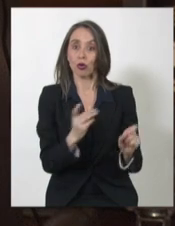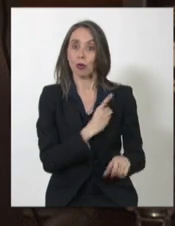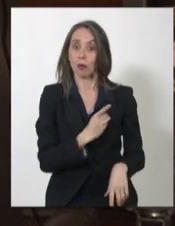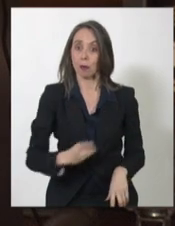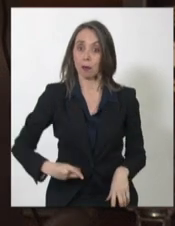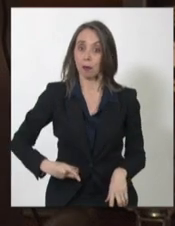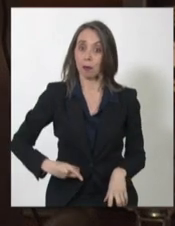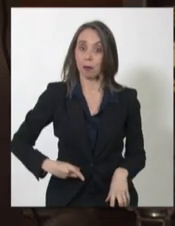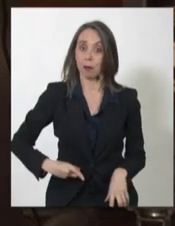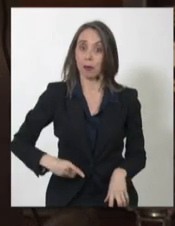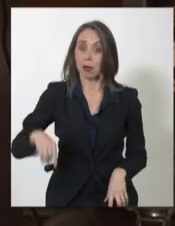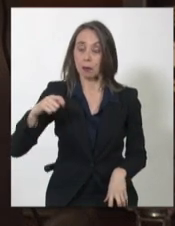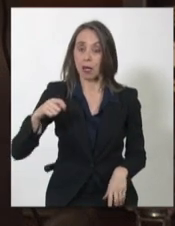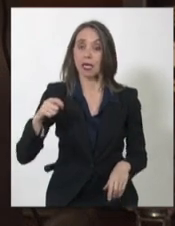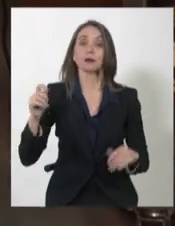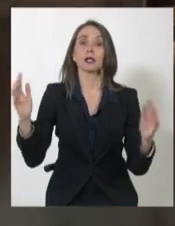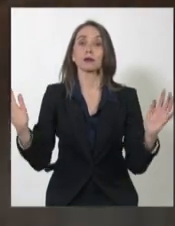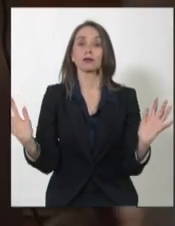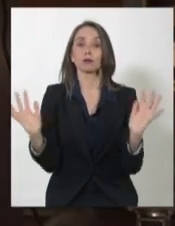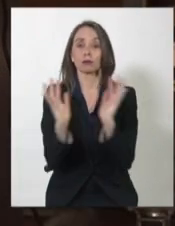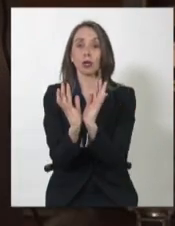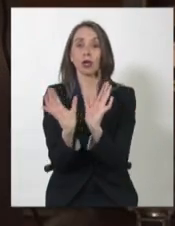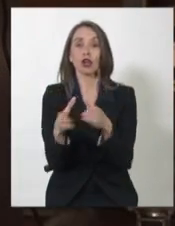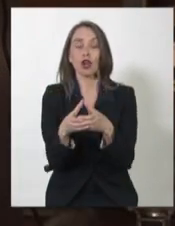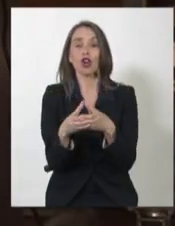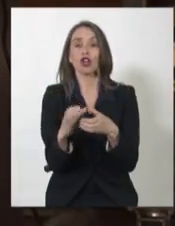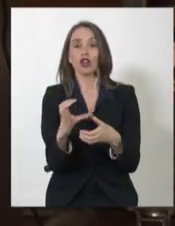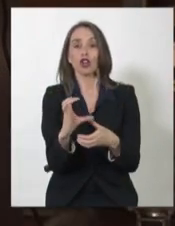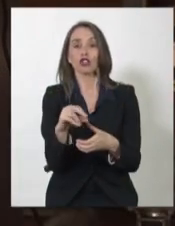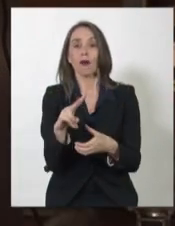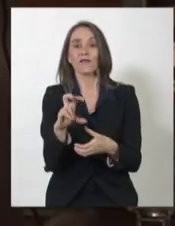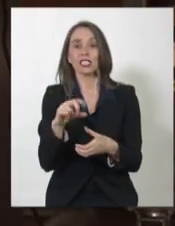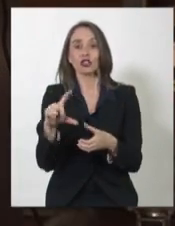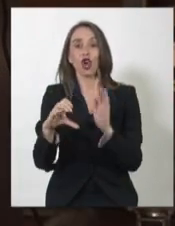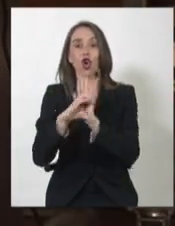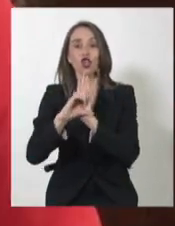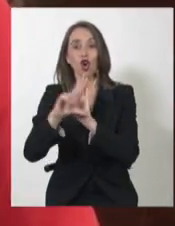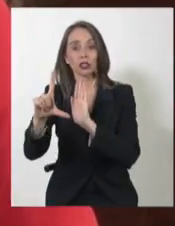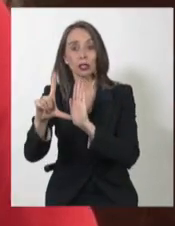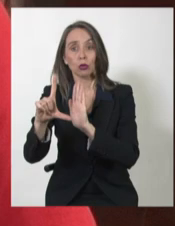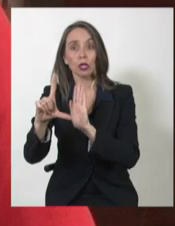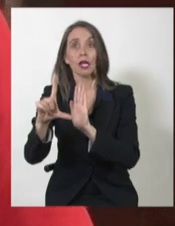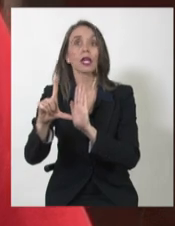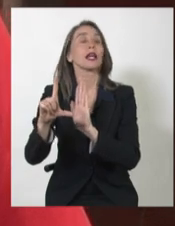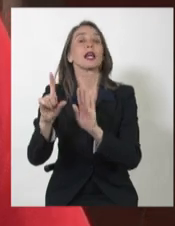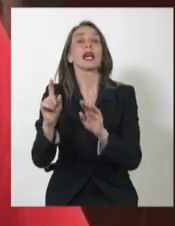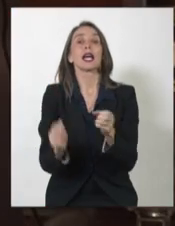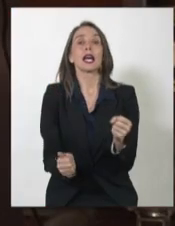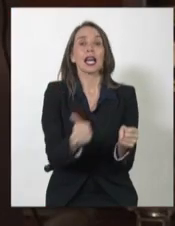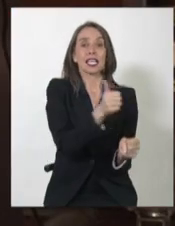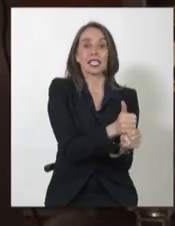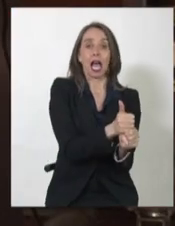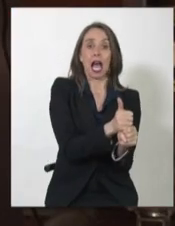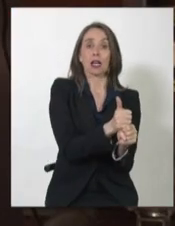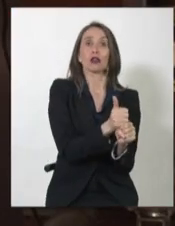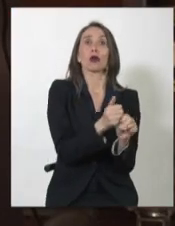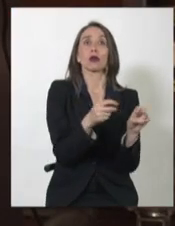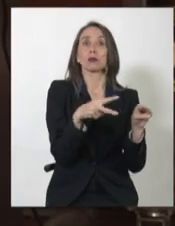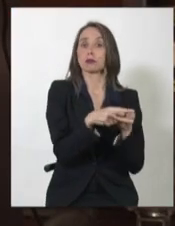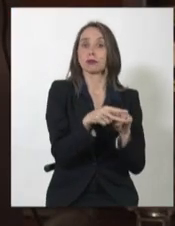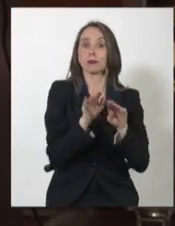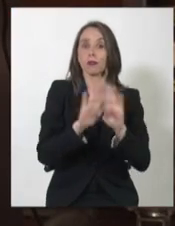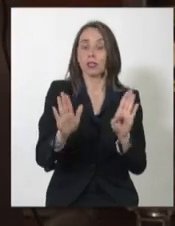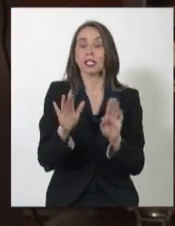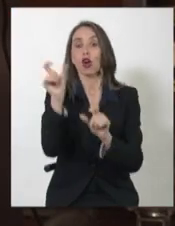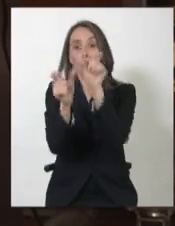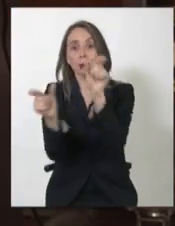parlamentarios que formen la convención constitucional van a cesar inmediatamente en sus funciones, tanto ellos como cualquiera